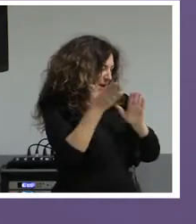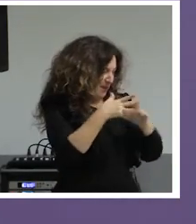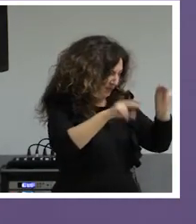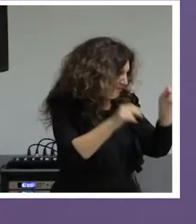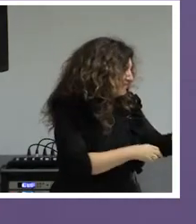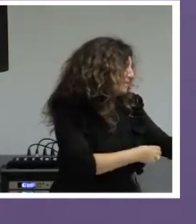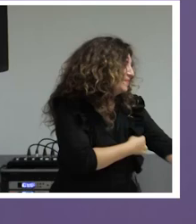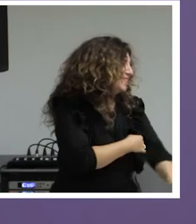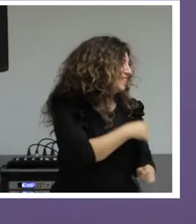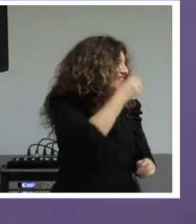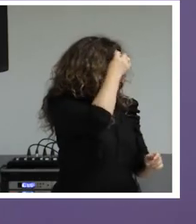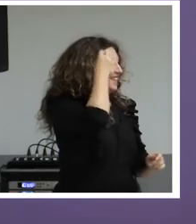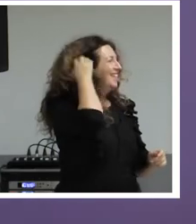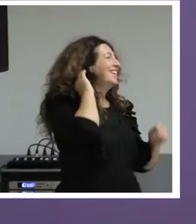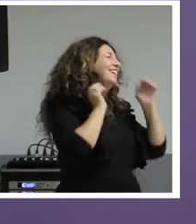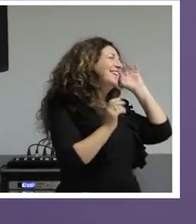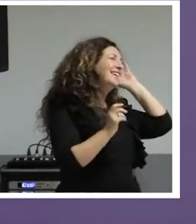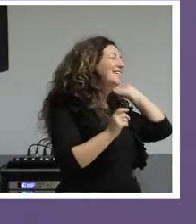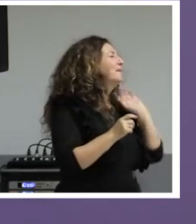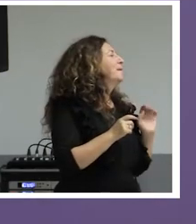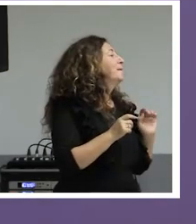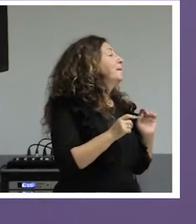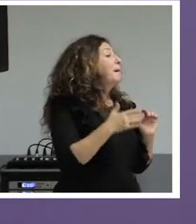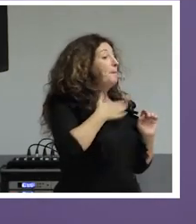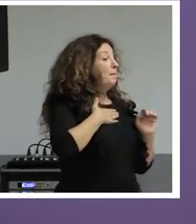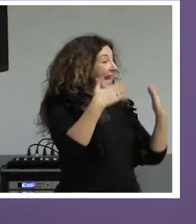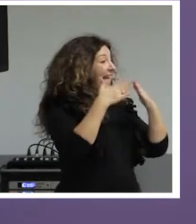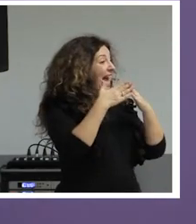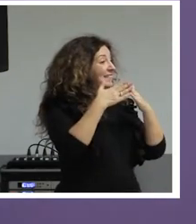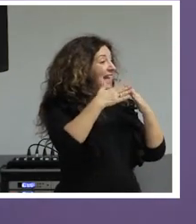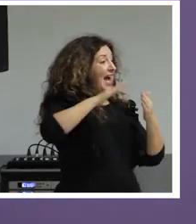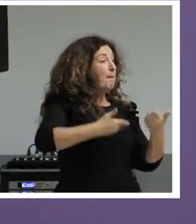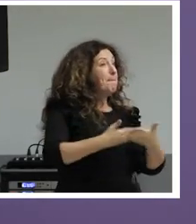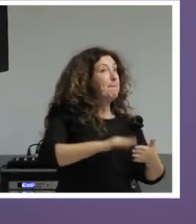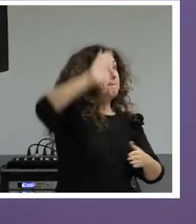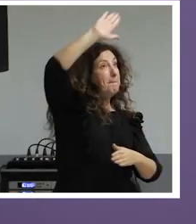con 5.480 millones de euros esto es un insulto a la ciudadanía